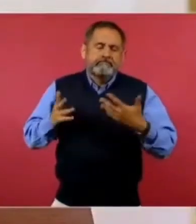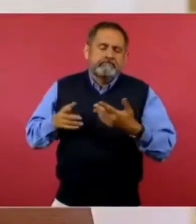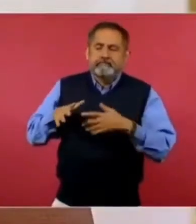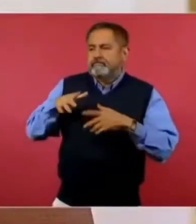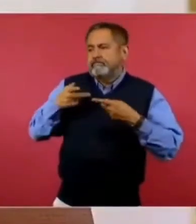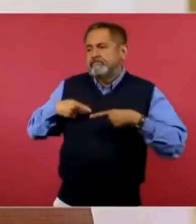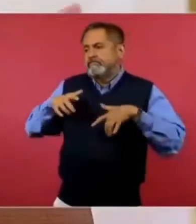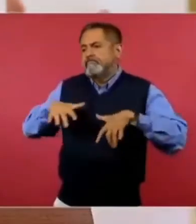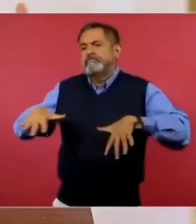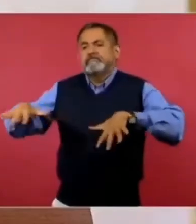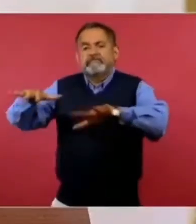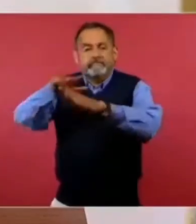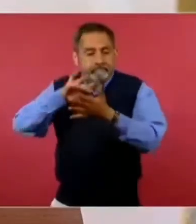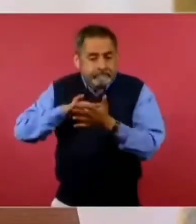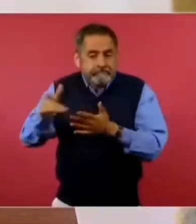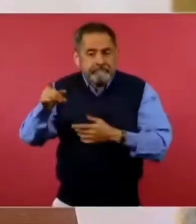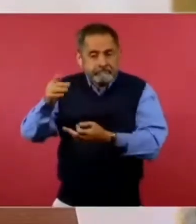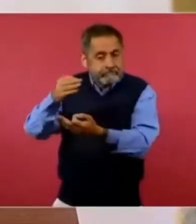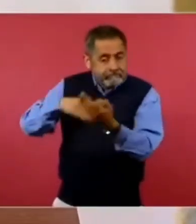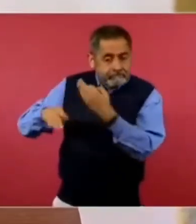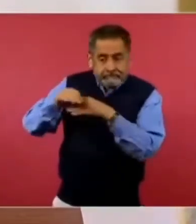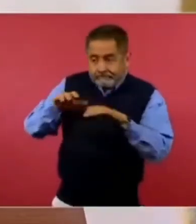a quién le debemos